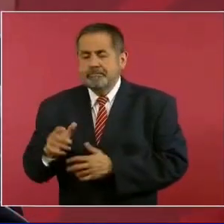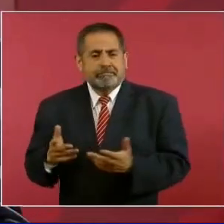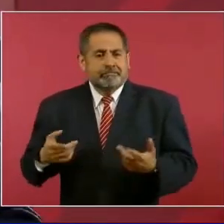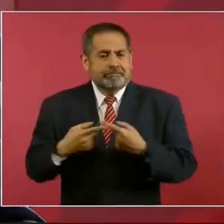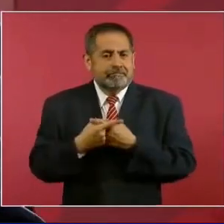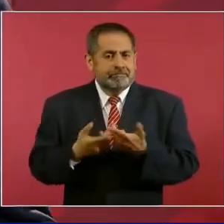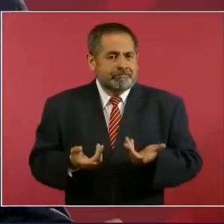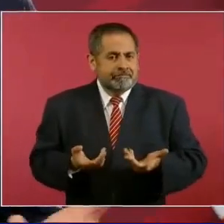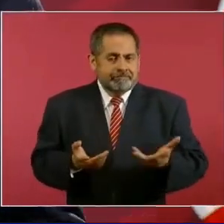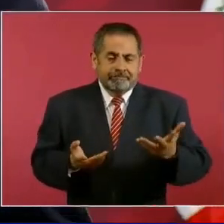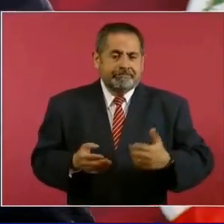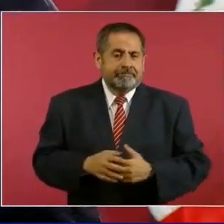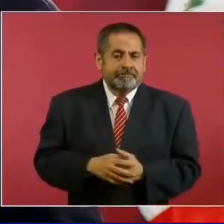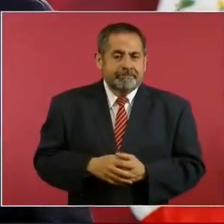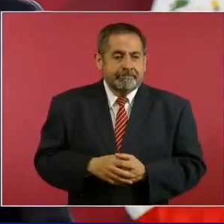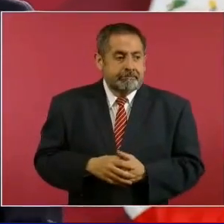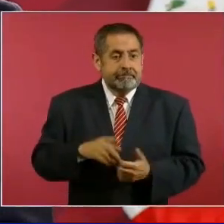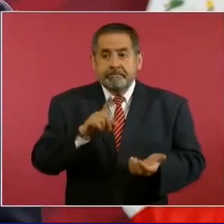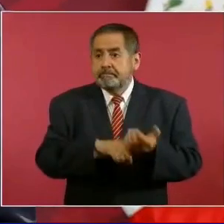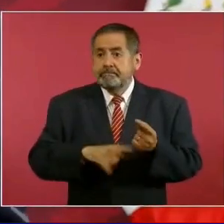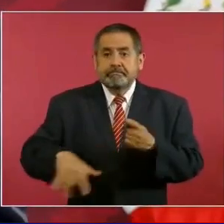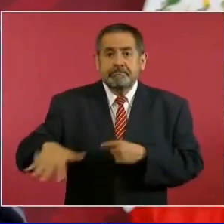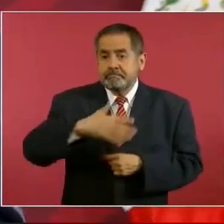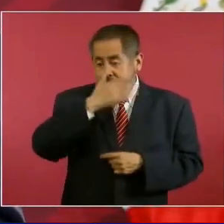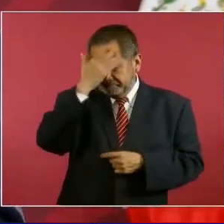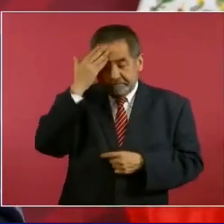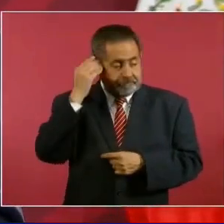ni siquiera se sabía.